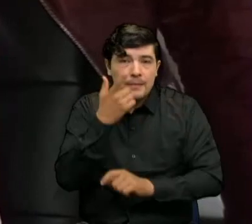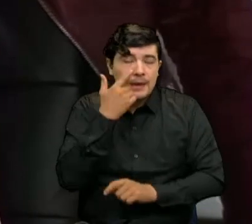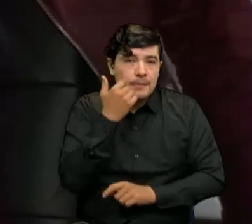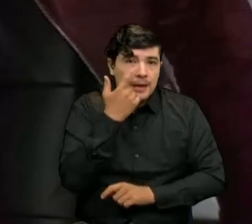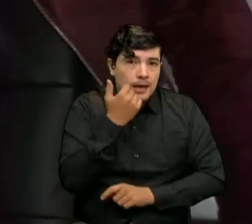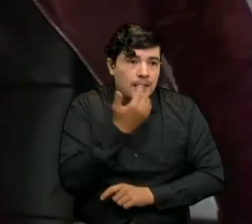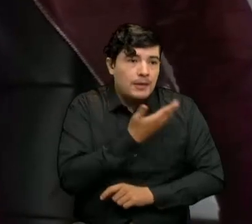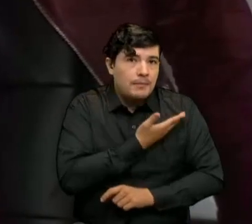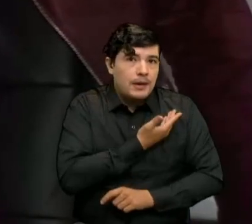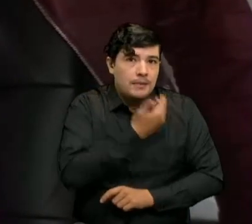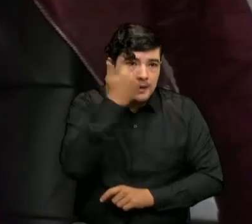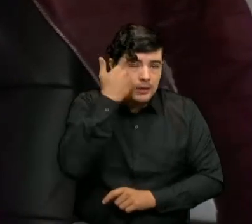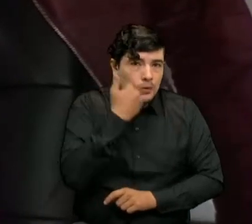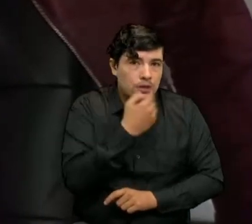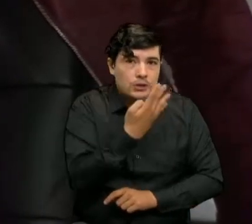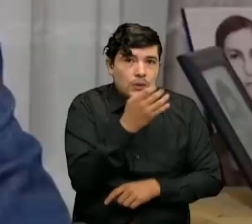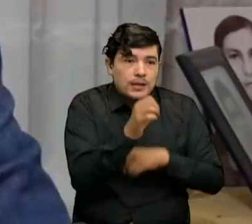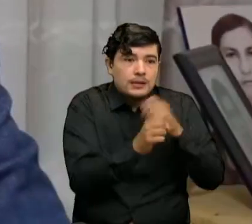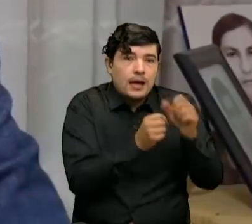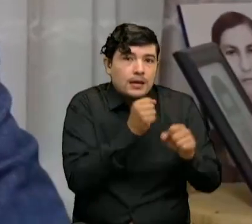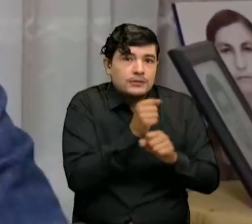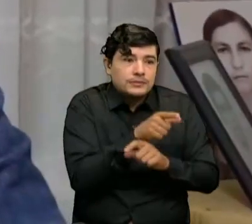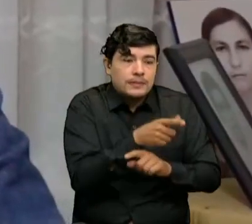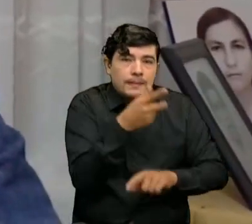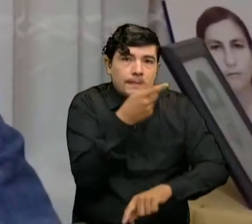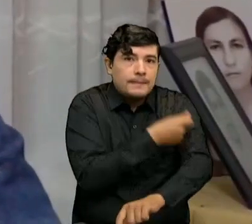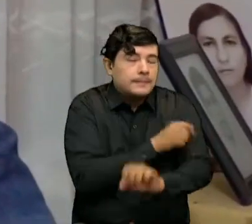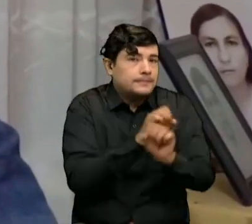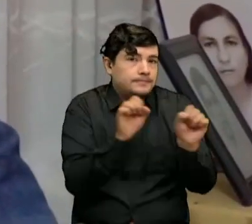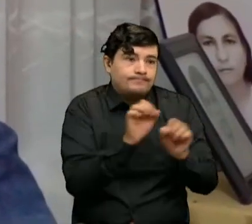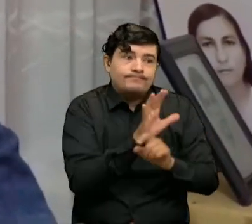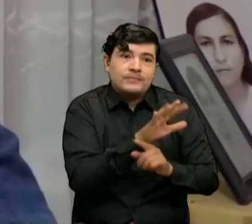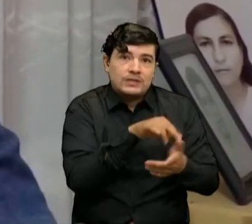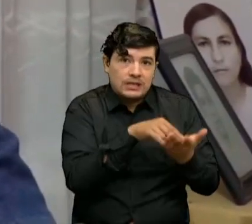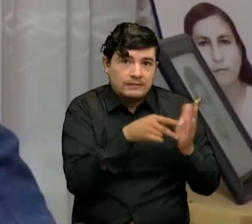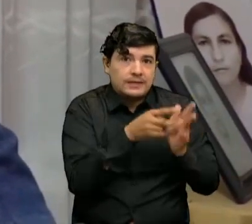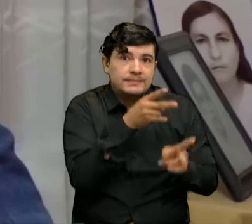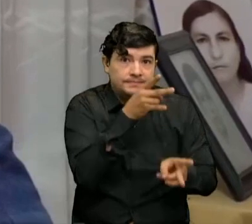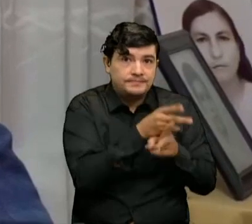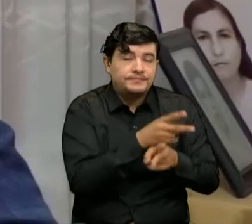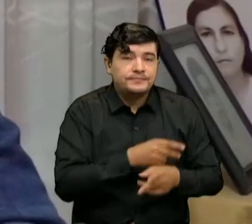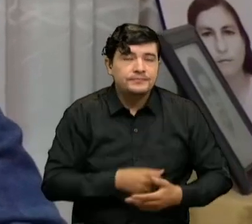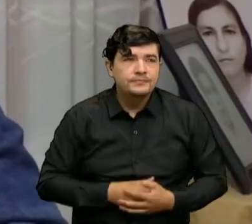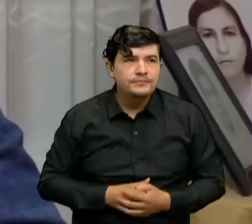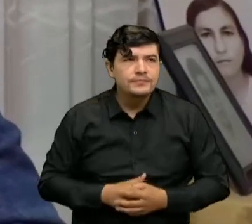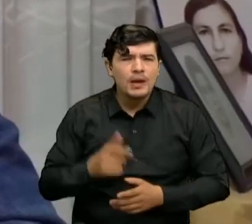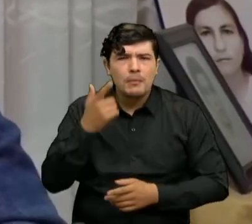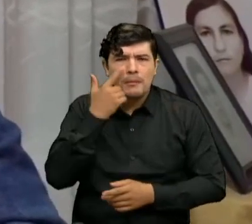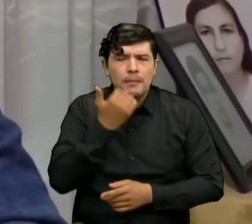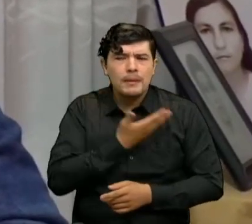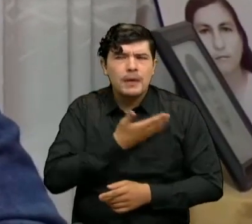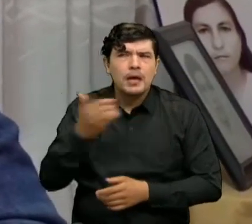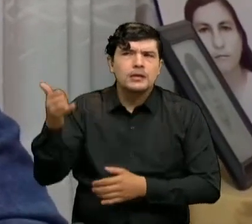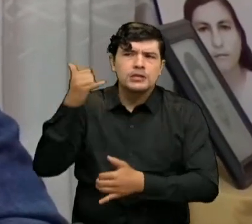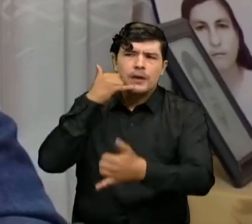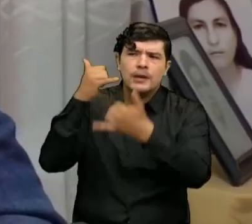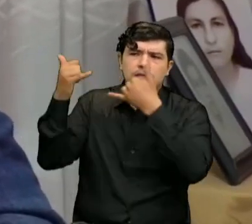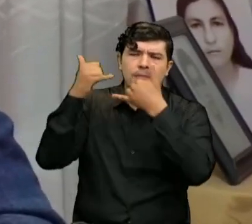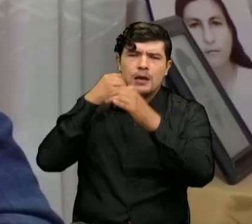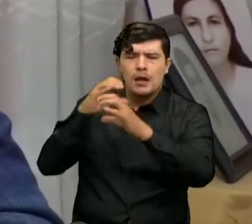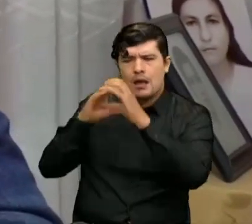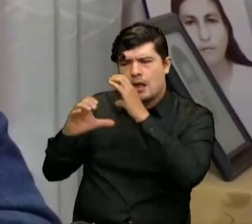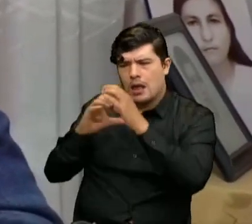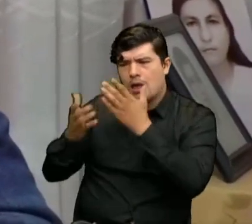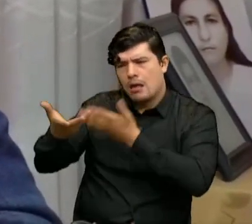tampoco están vacunados y pues para ellos sí es un riesgo hasta el momento los papás que se han comunicado con nosotros la gran mayoría